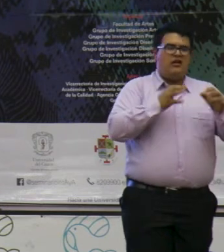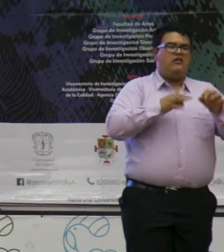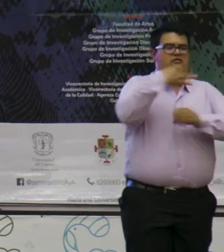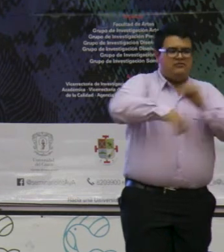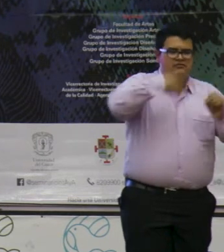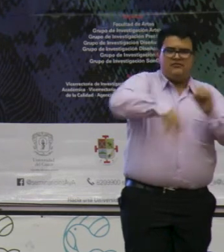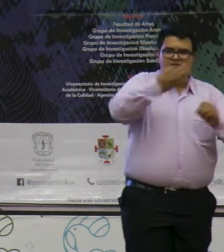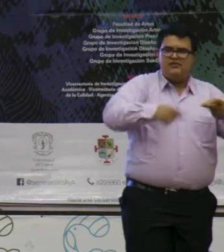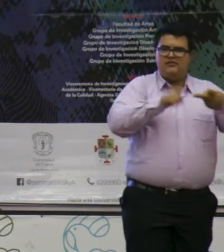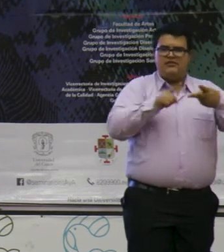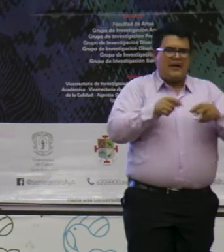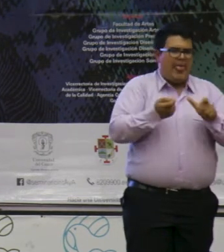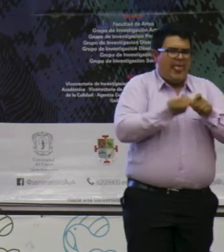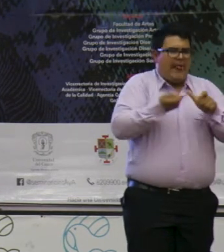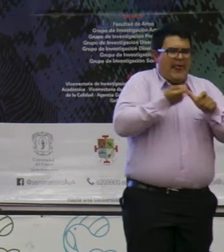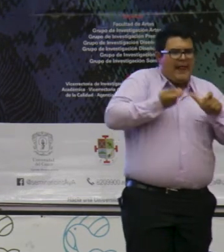Atomismo, gérmenes.